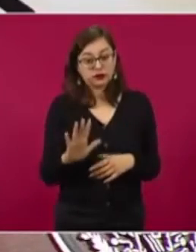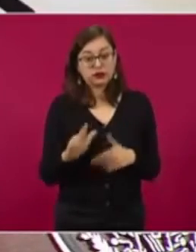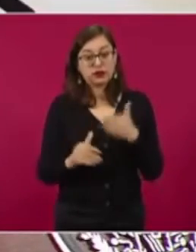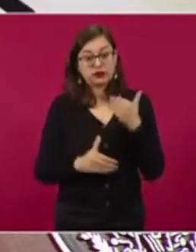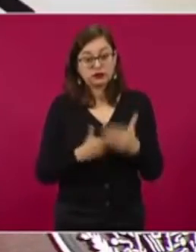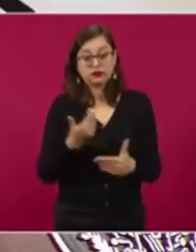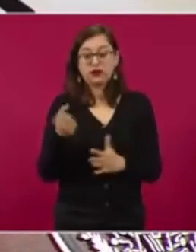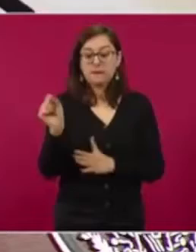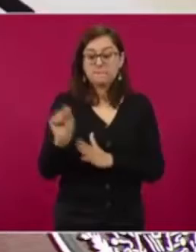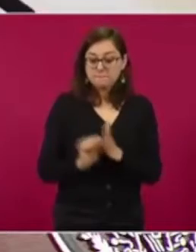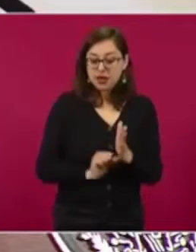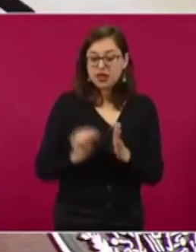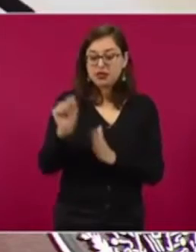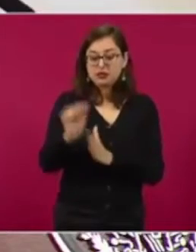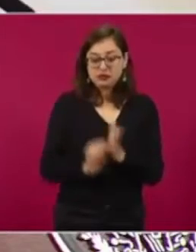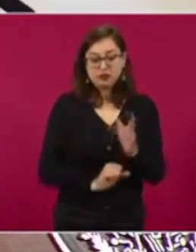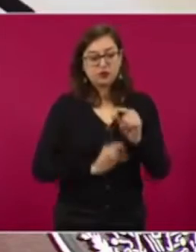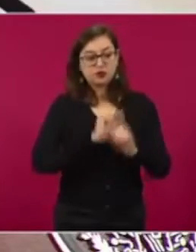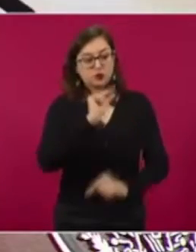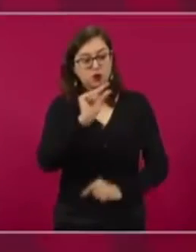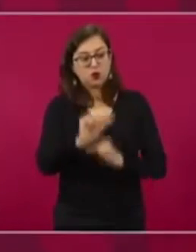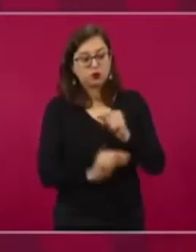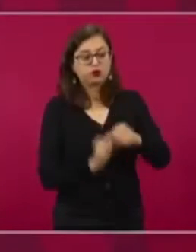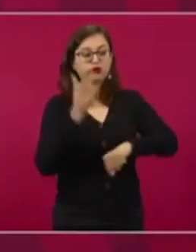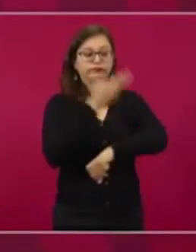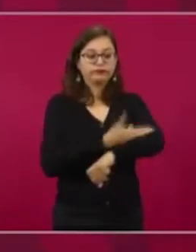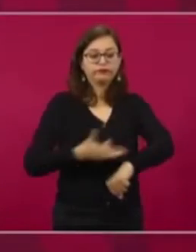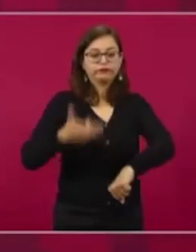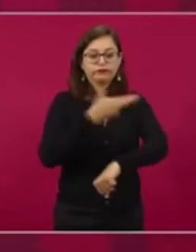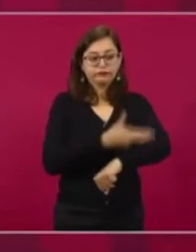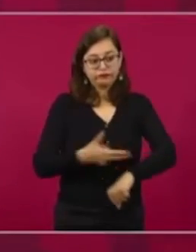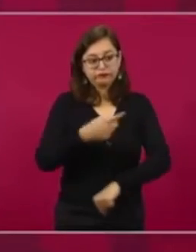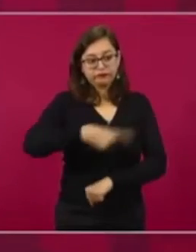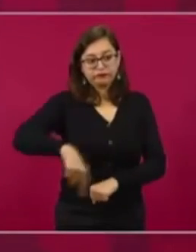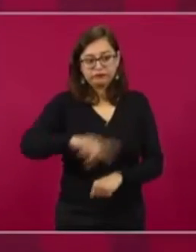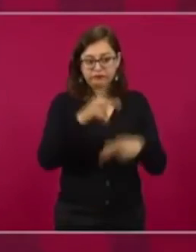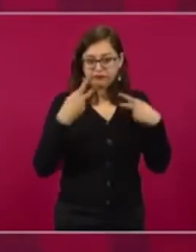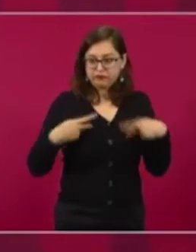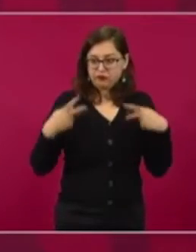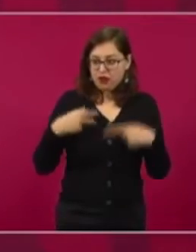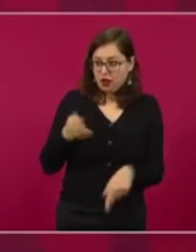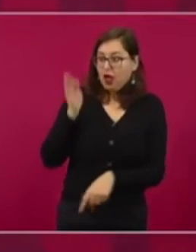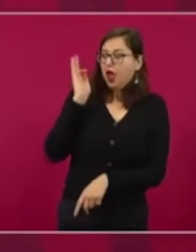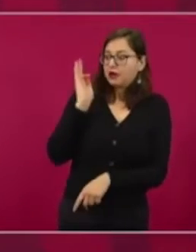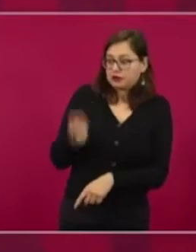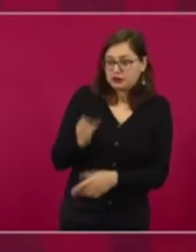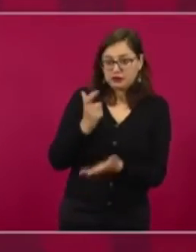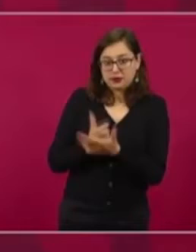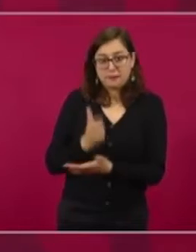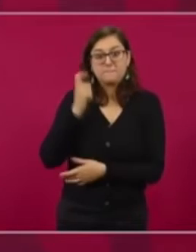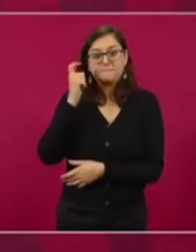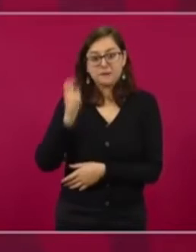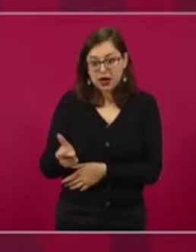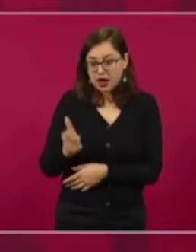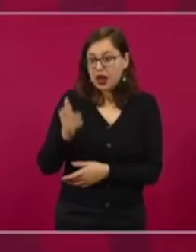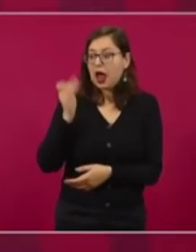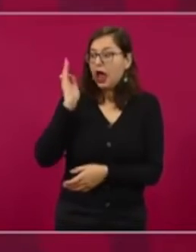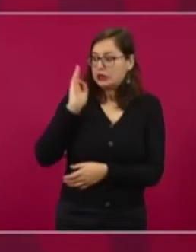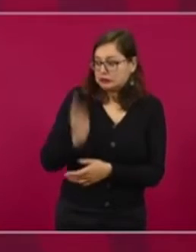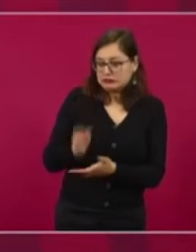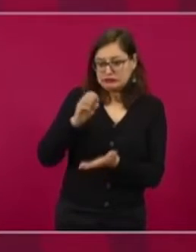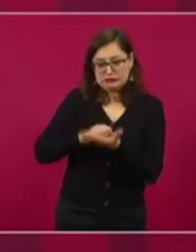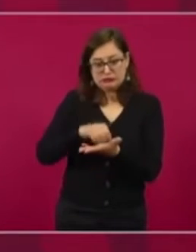mes a mes cuál es el alcance y cuál es la participación de la ciudadanía, dado que es por